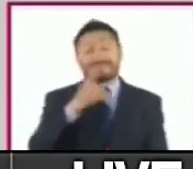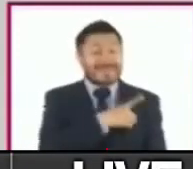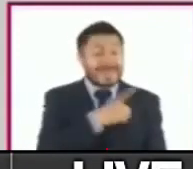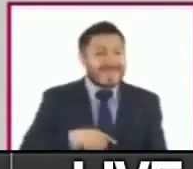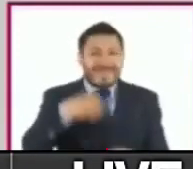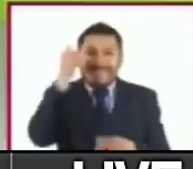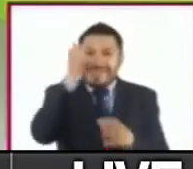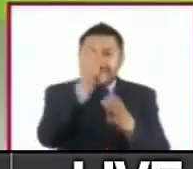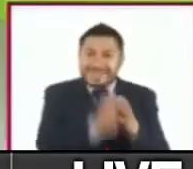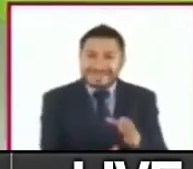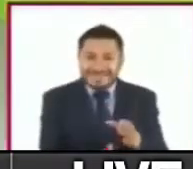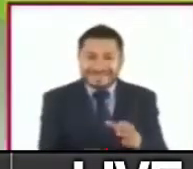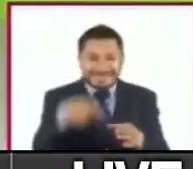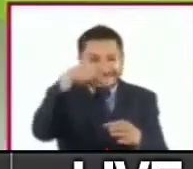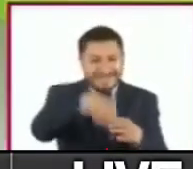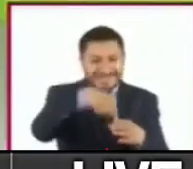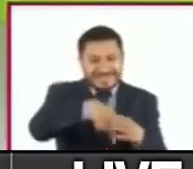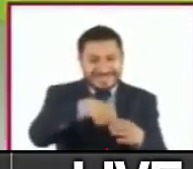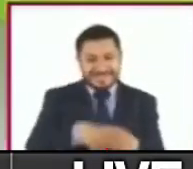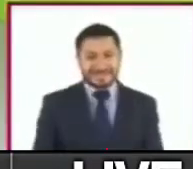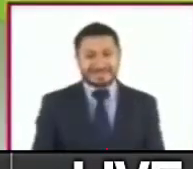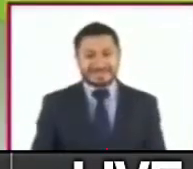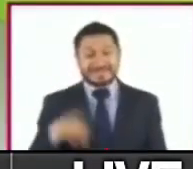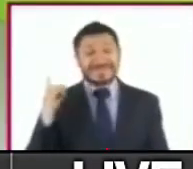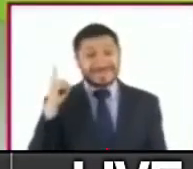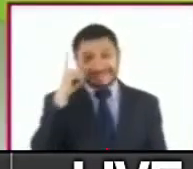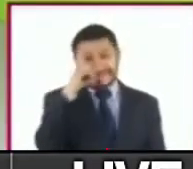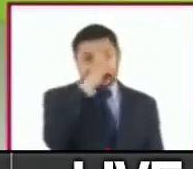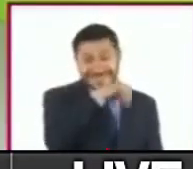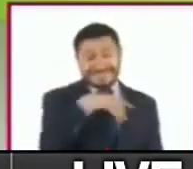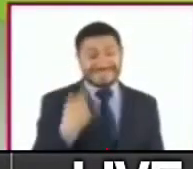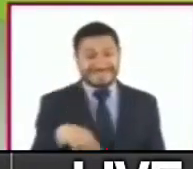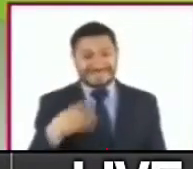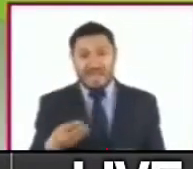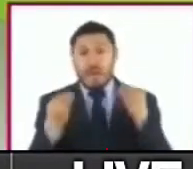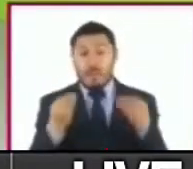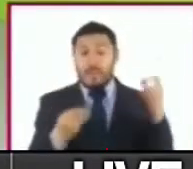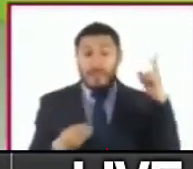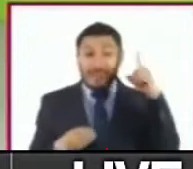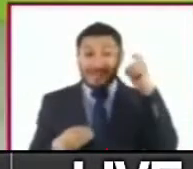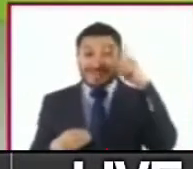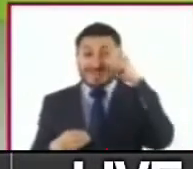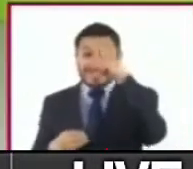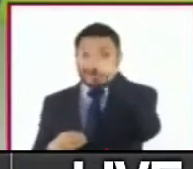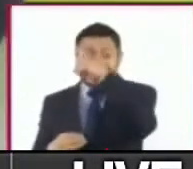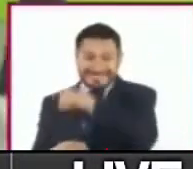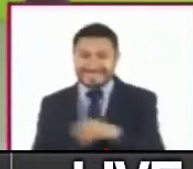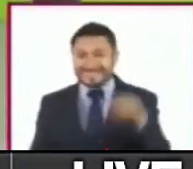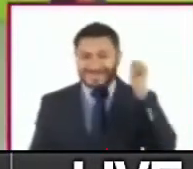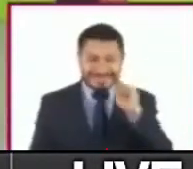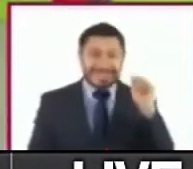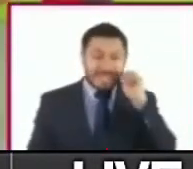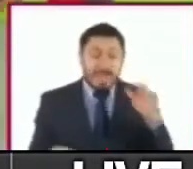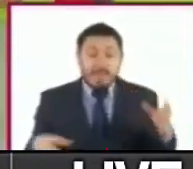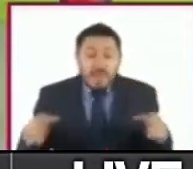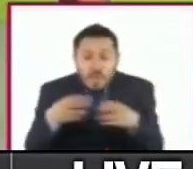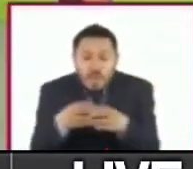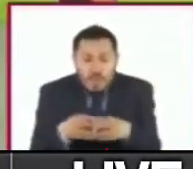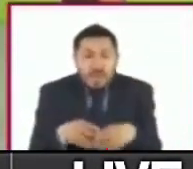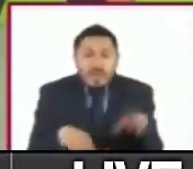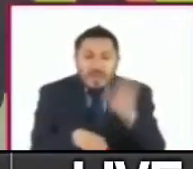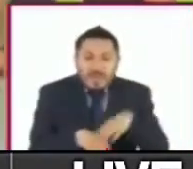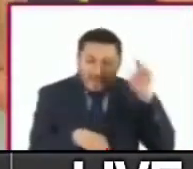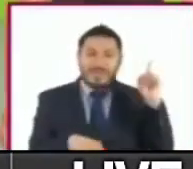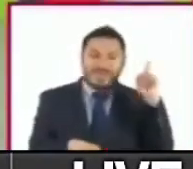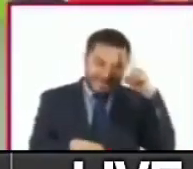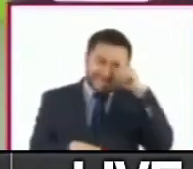pelotas. Regresamos. Esto está más complicado. Sí. Muy complicado. Siempre el recipiente que está más reducido